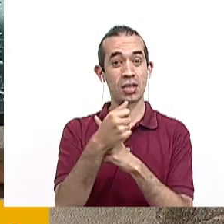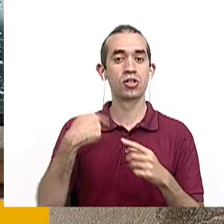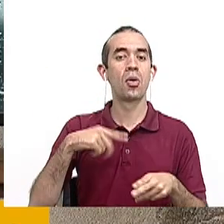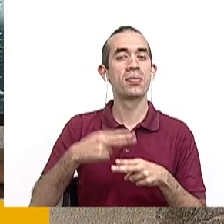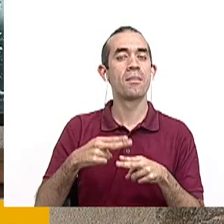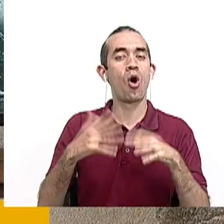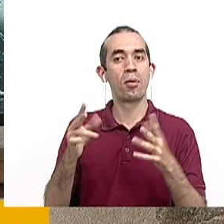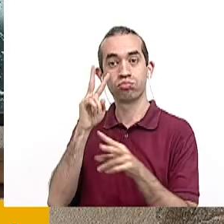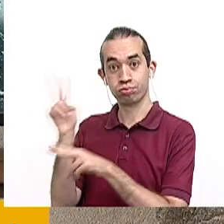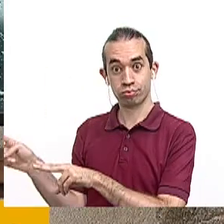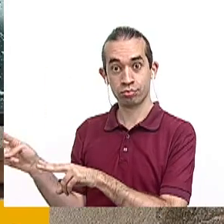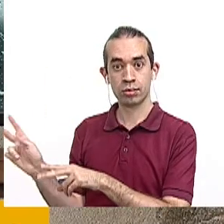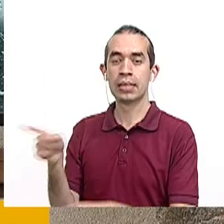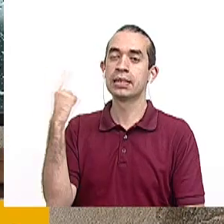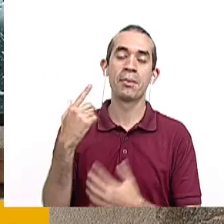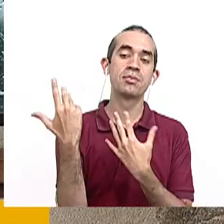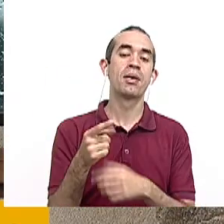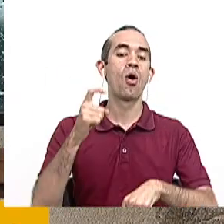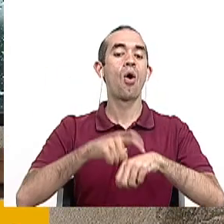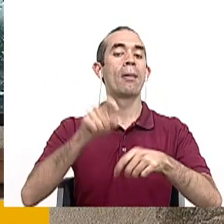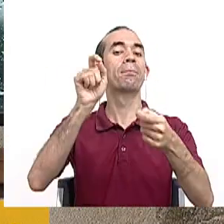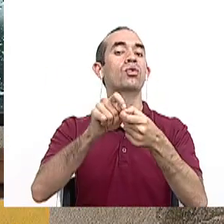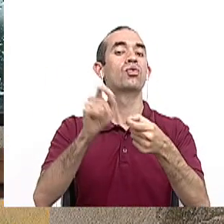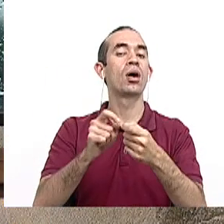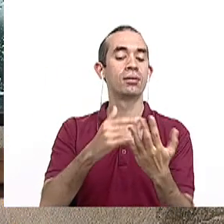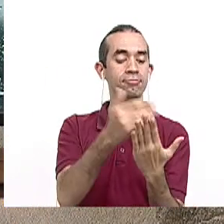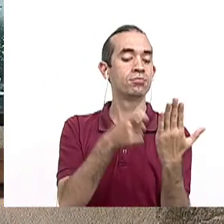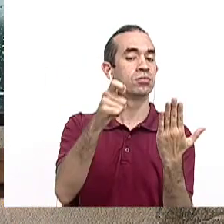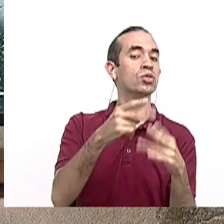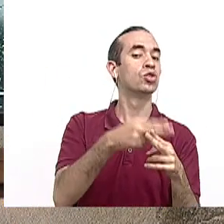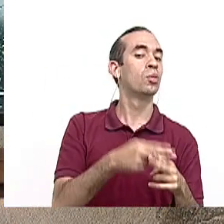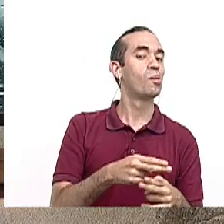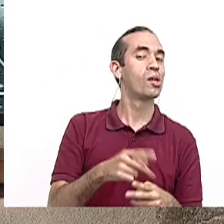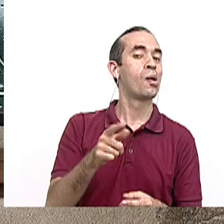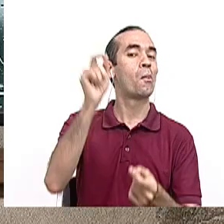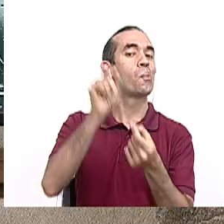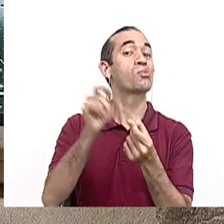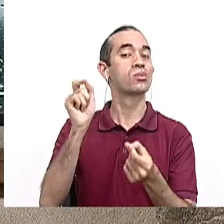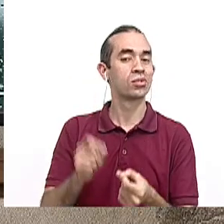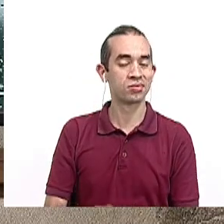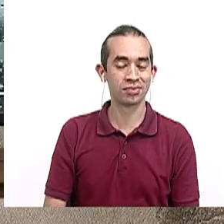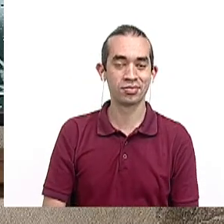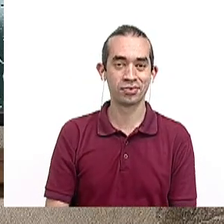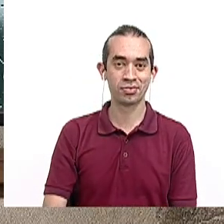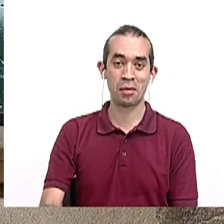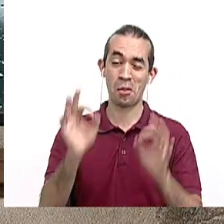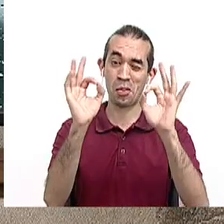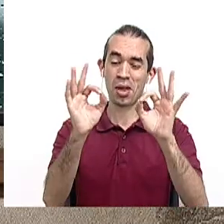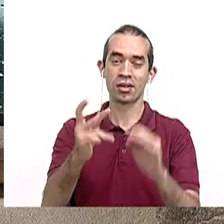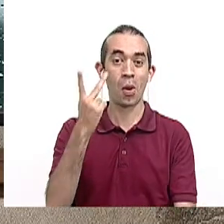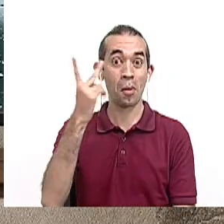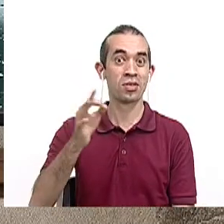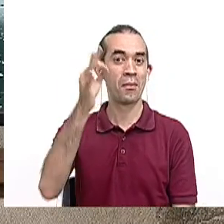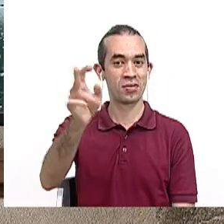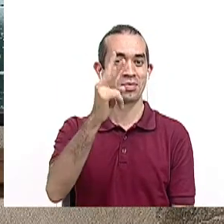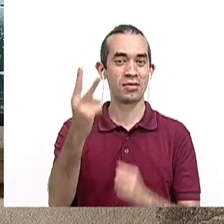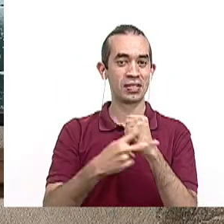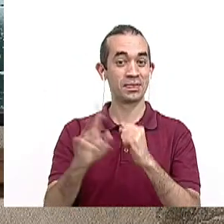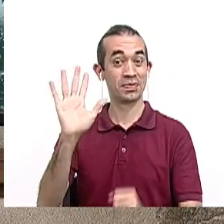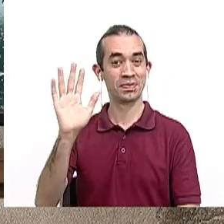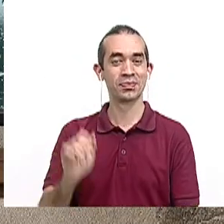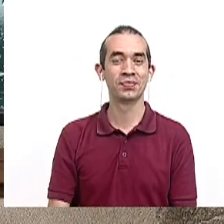espero siempre a la hora puntual. Pasamos lista a la hora en punto. Que la pase muy bien. Nos vemos la próxima.